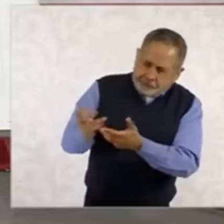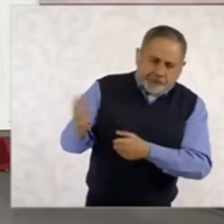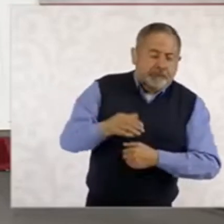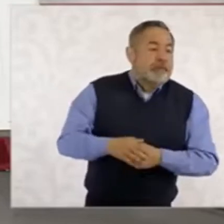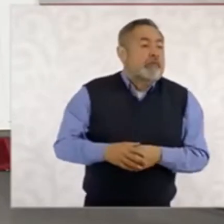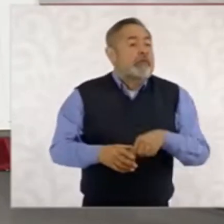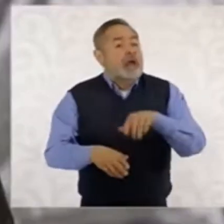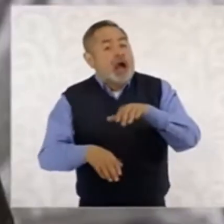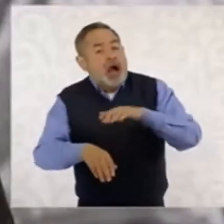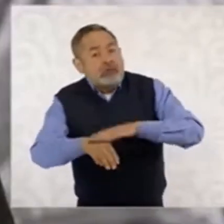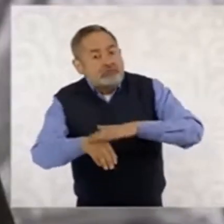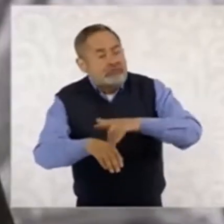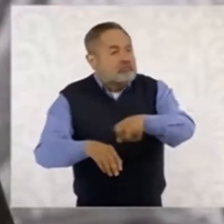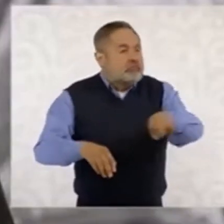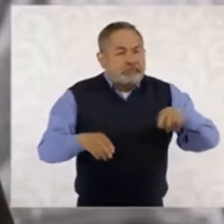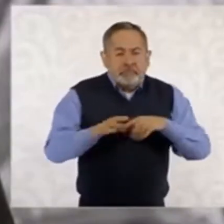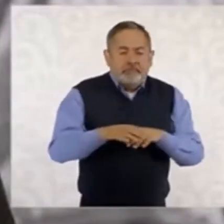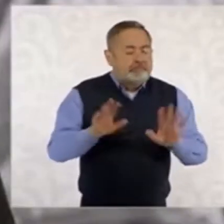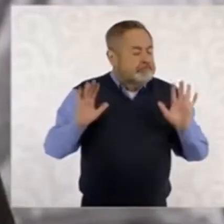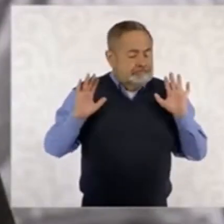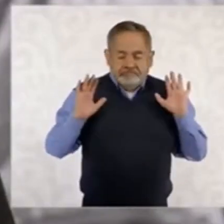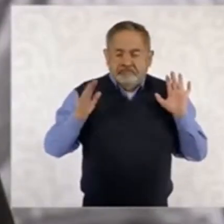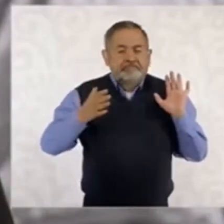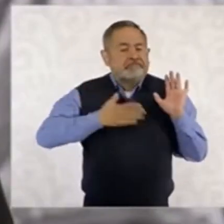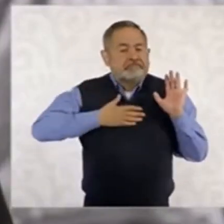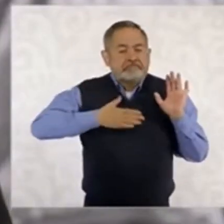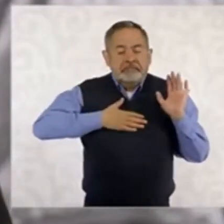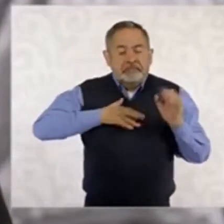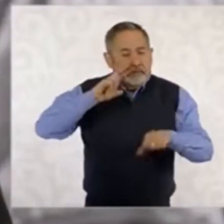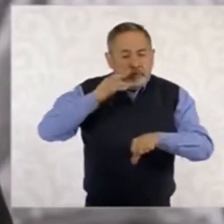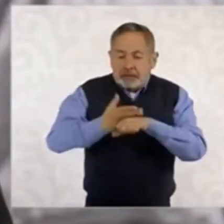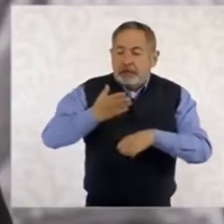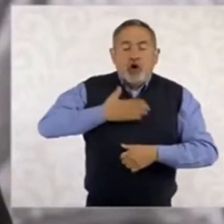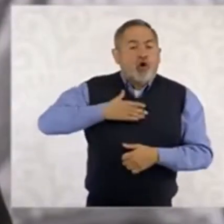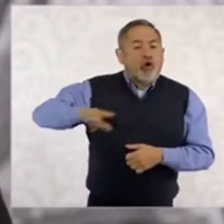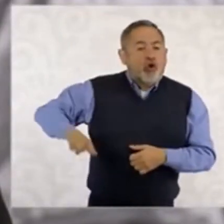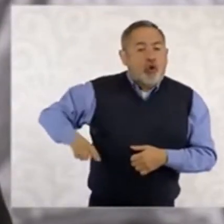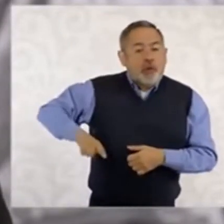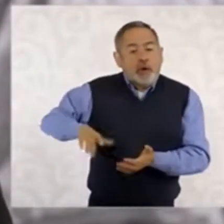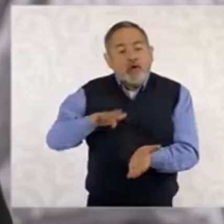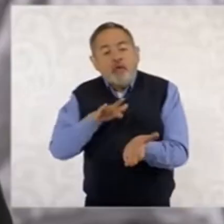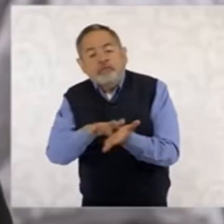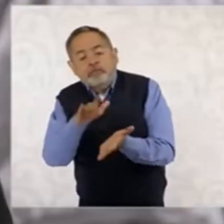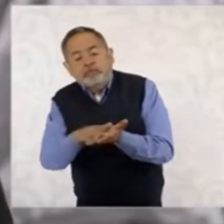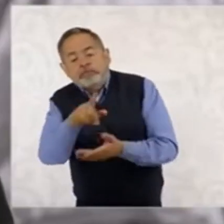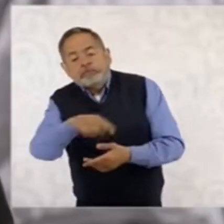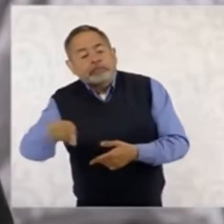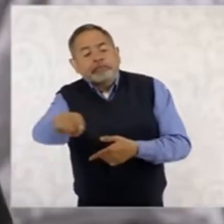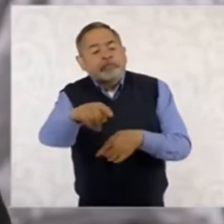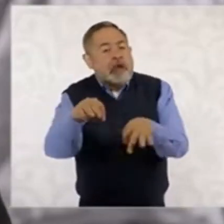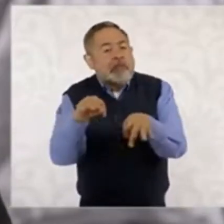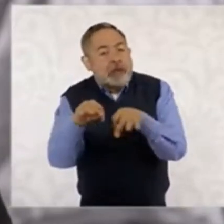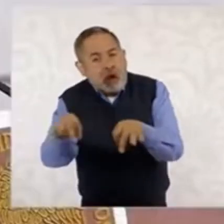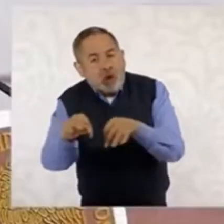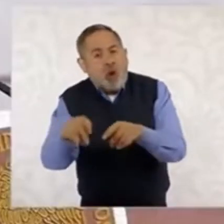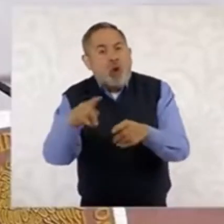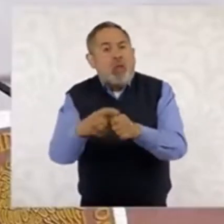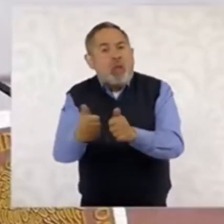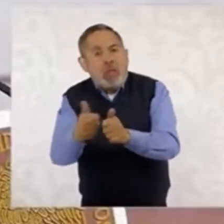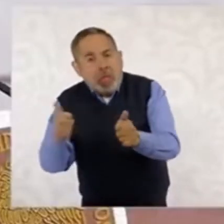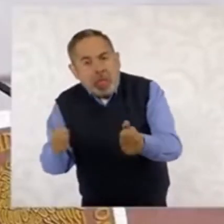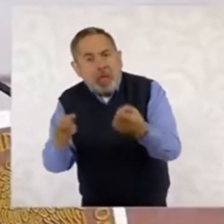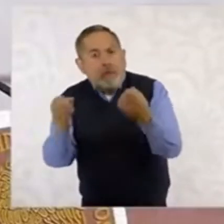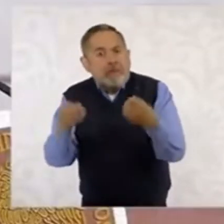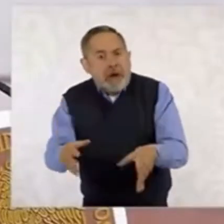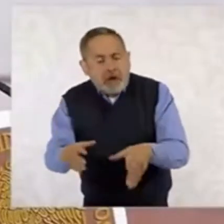clara. El Estado tiene por obligación apoyar a los que se quedaron atrás, a los que se mantuvieron rezagados